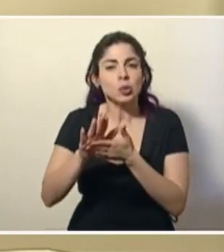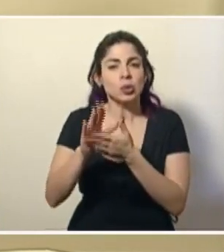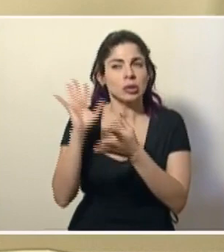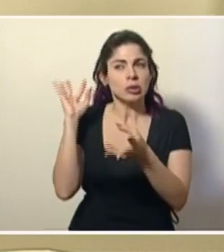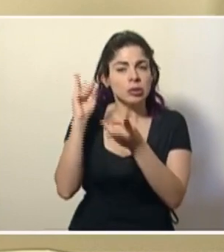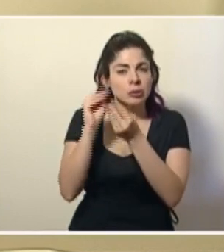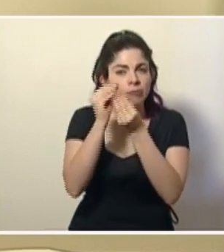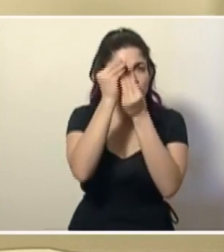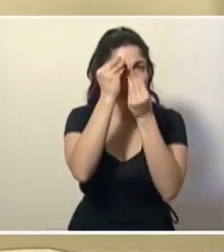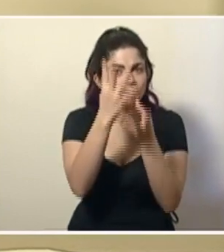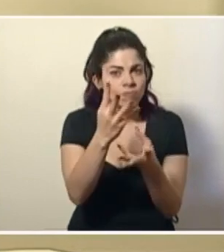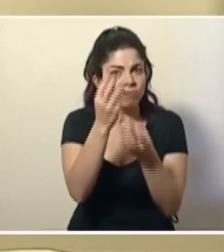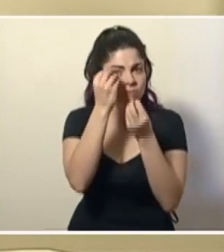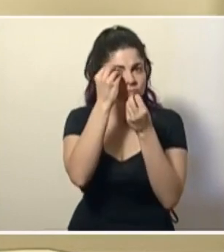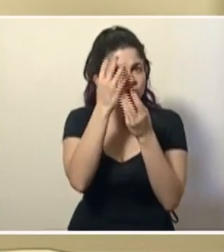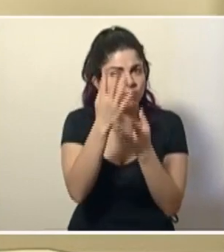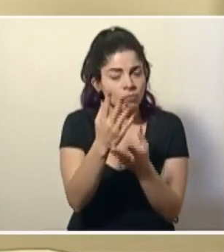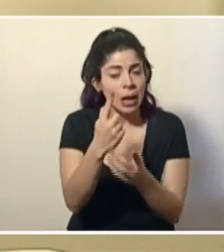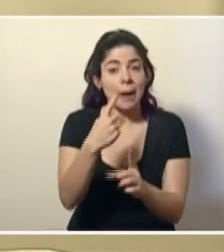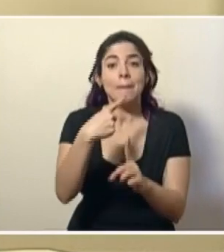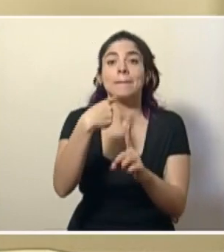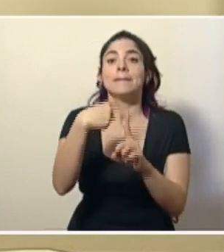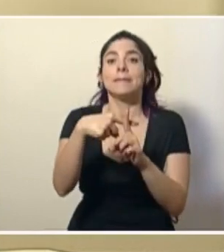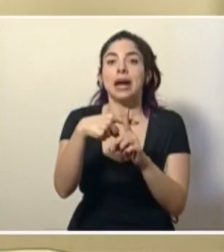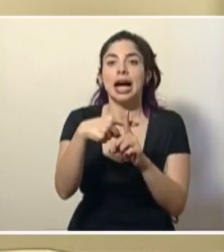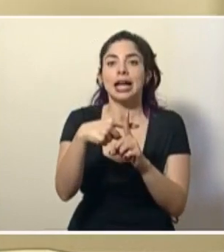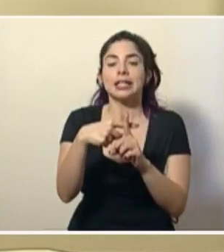de cuentas y